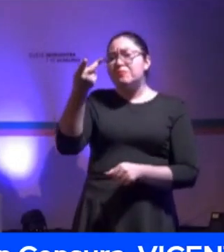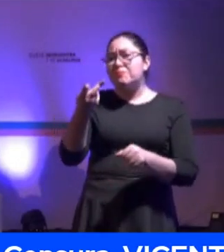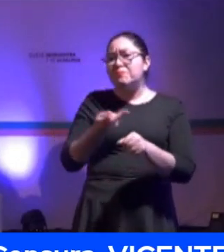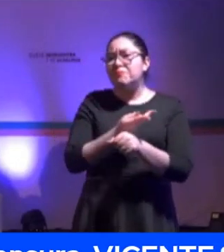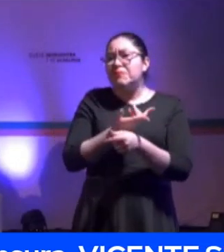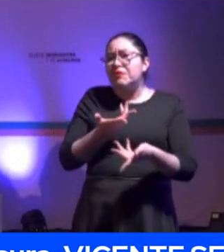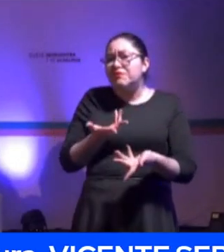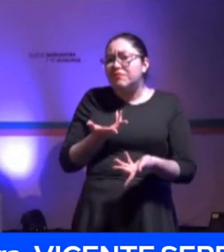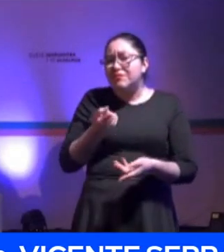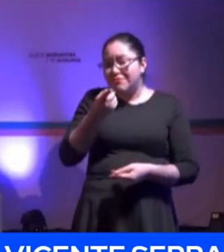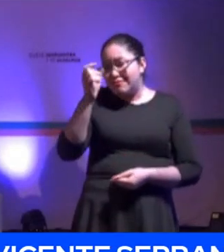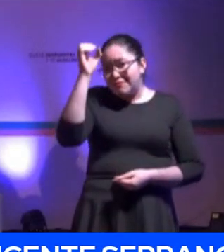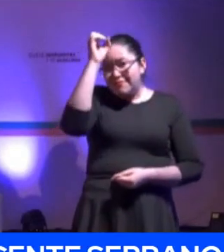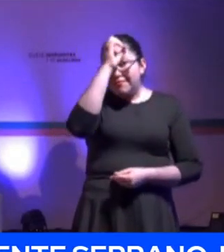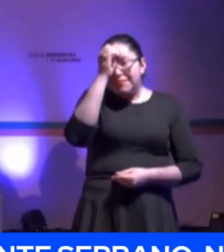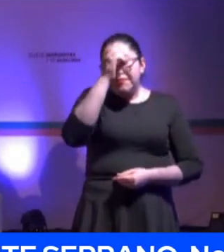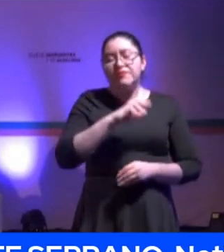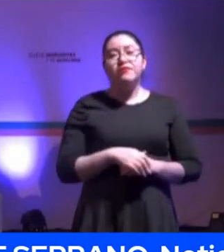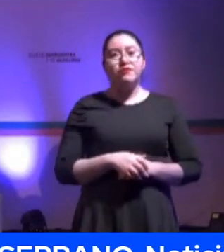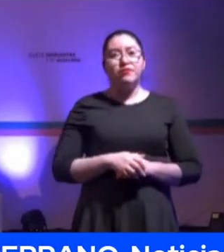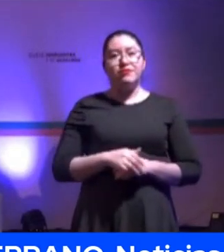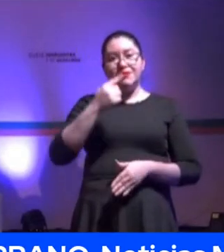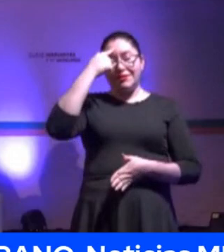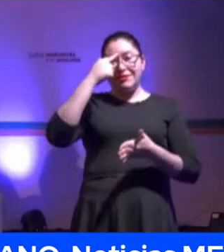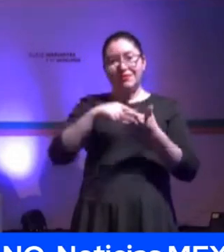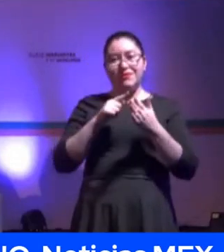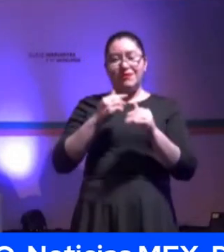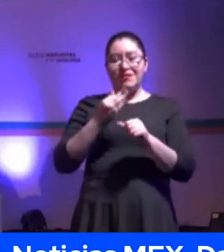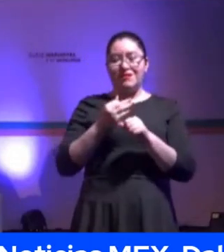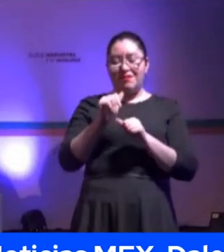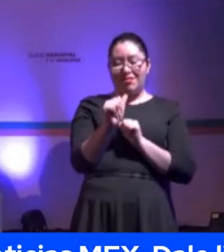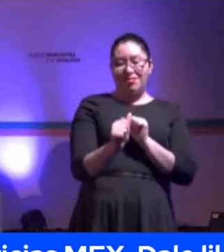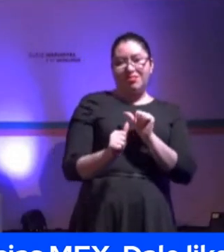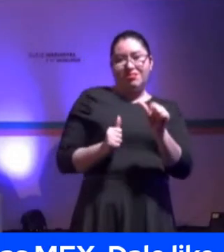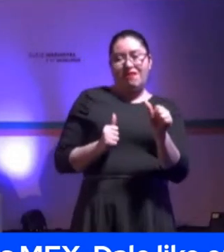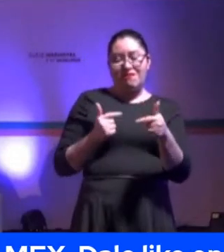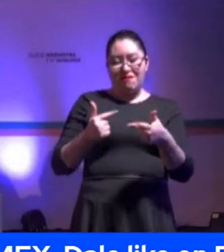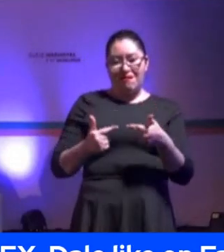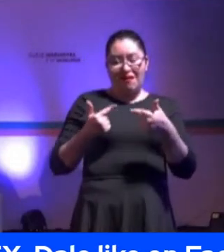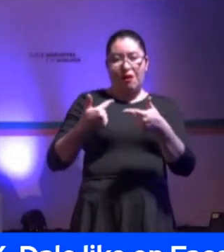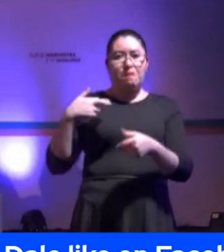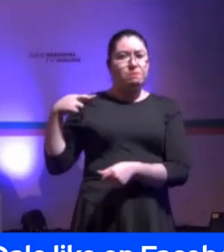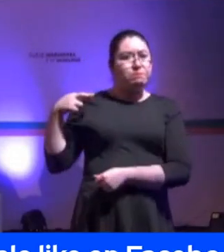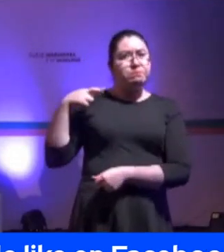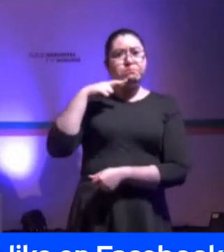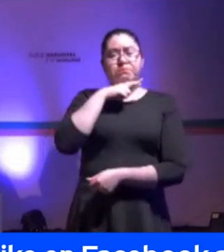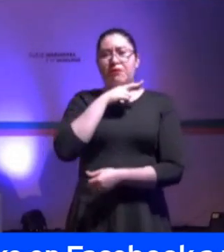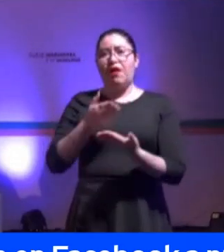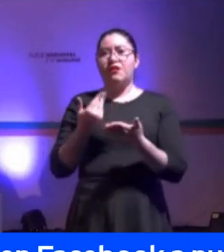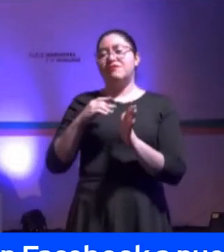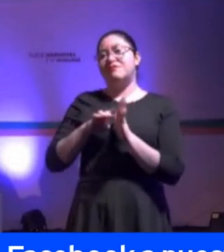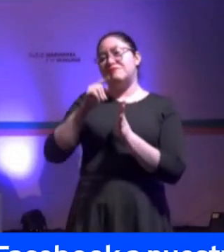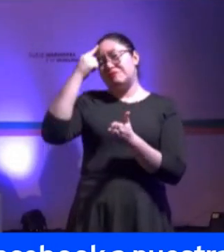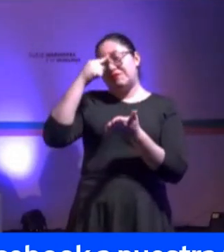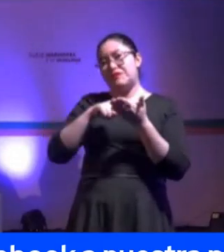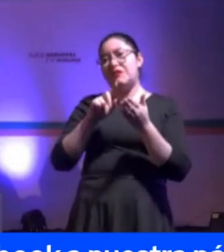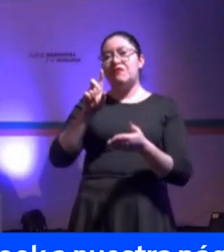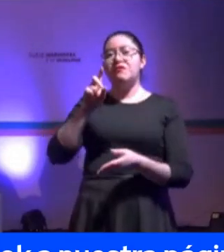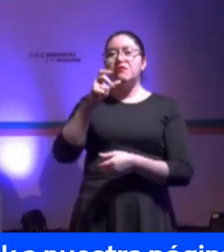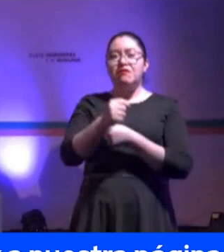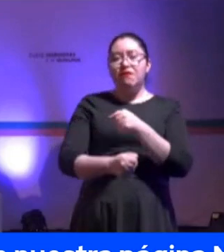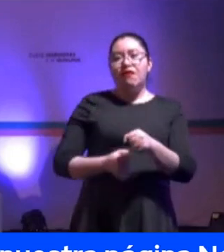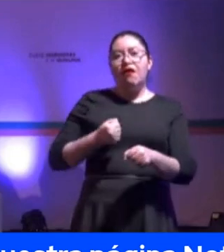Porque creo que las generaciones o los relevos generacionales cada vez son más rápidos. Antes esperaban, no sé, yo creo 30 años